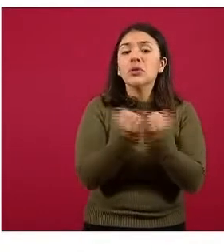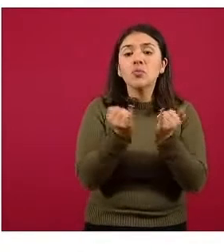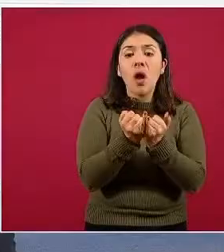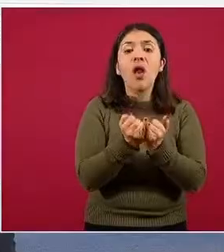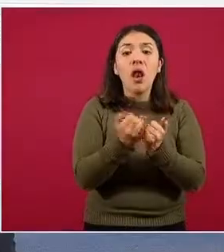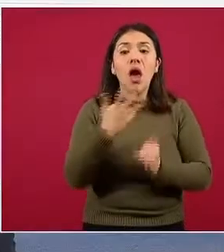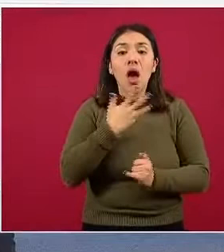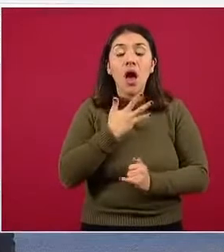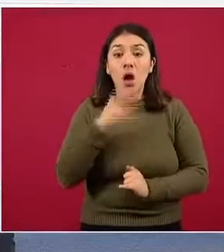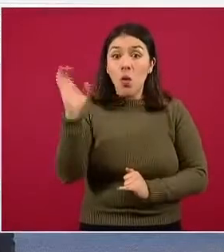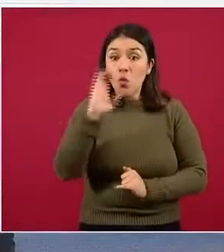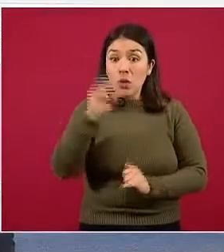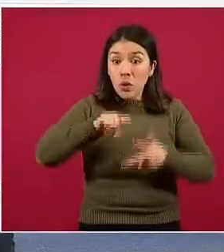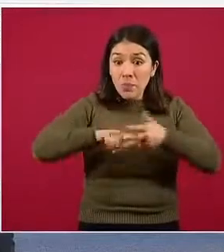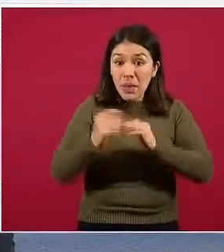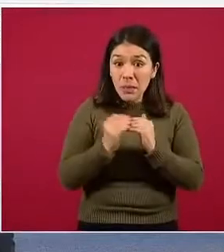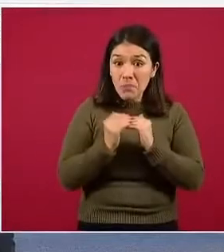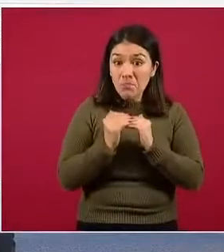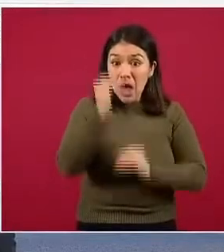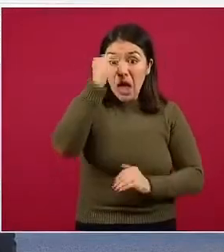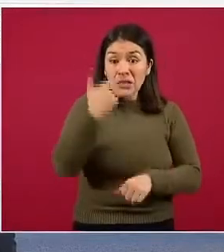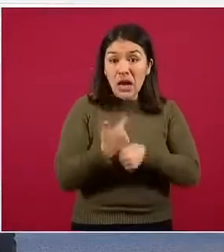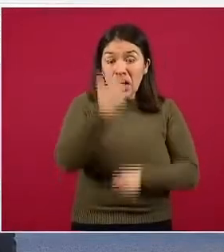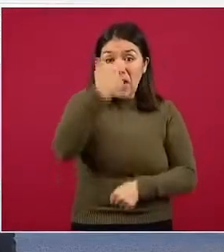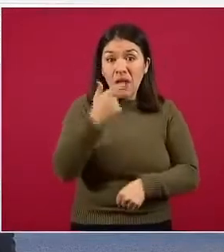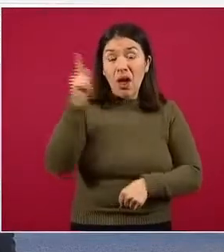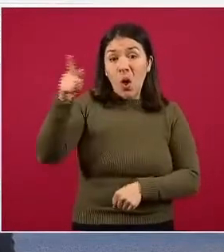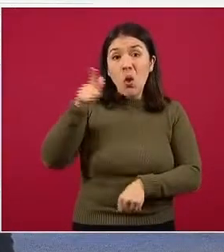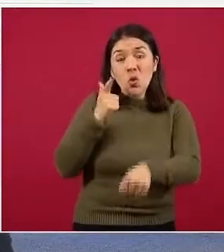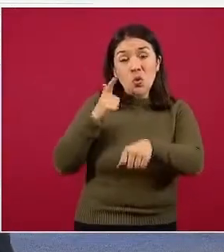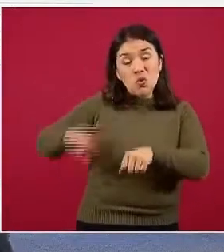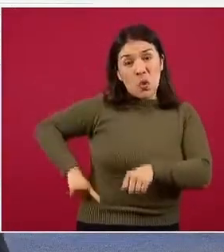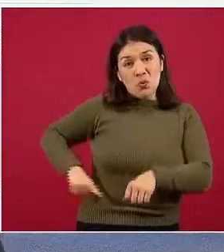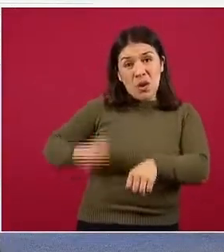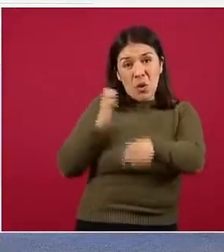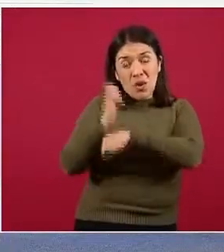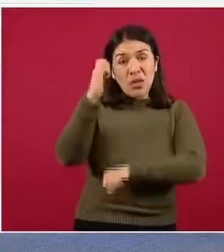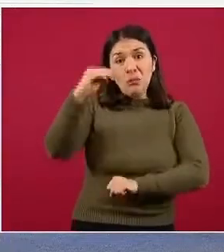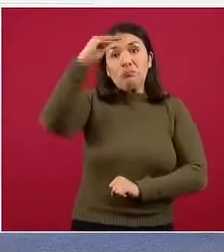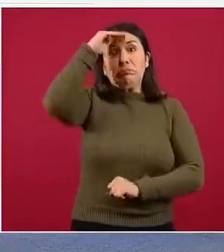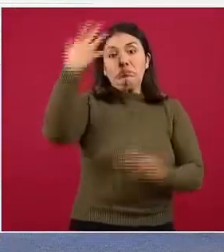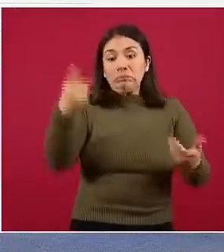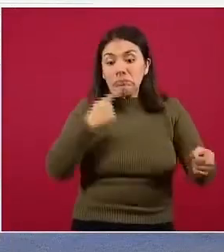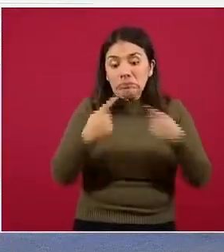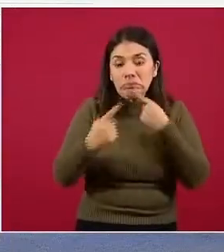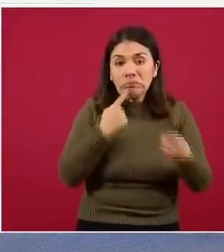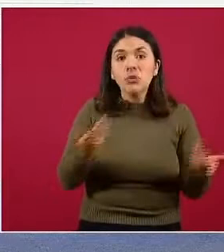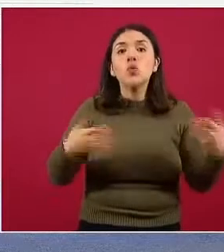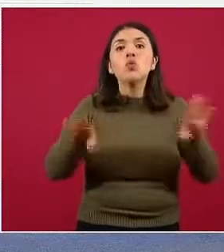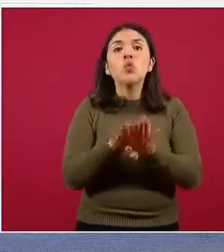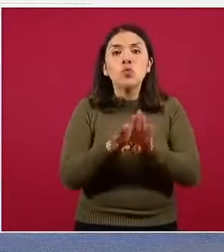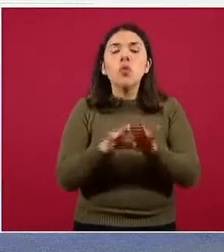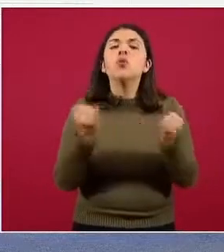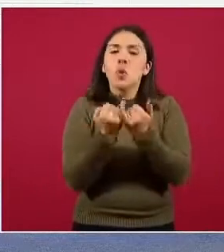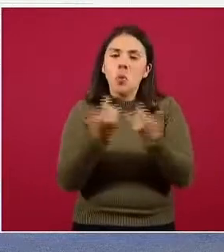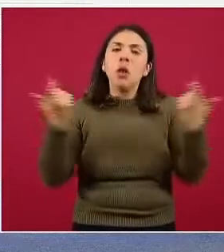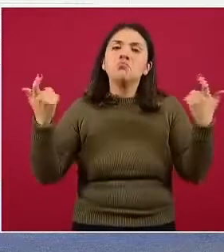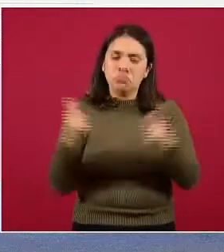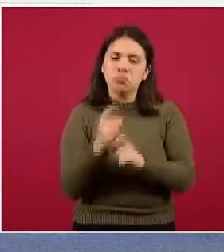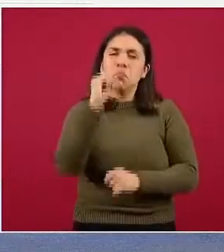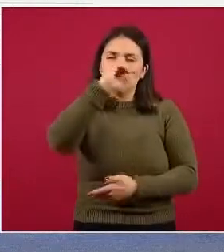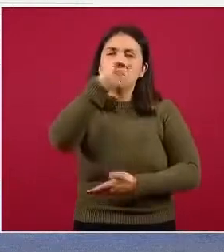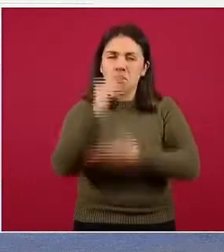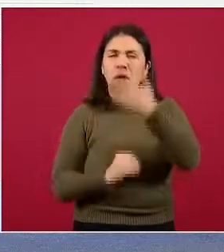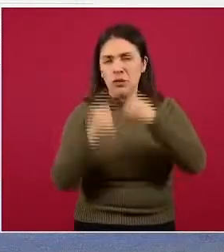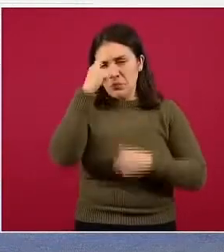cómo cuando se incrementó el nivel de riesgo y el gobierno del estado implementó sus acciones, se redujo un poco